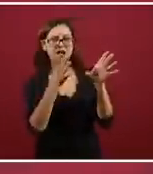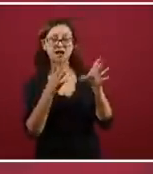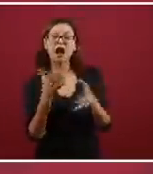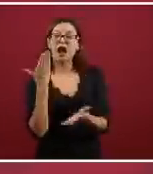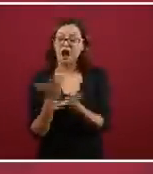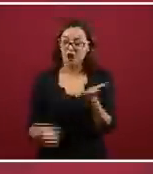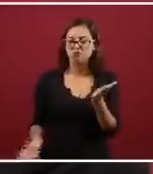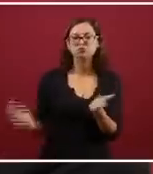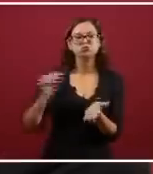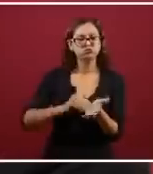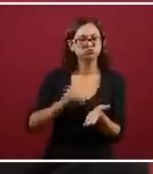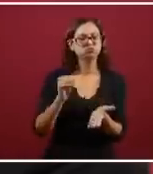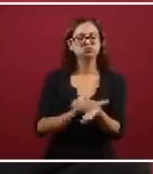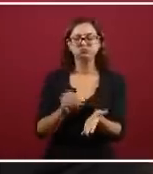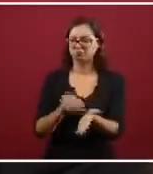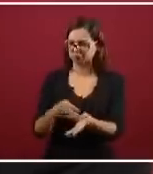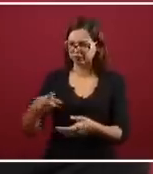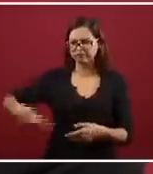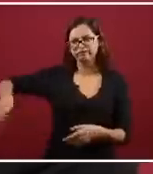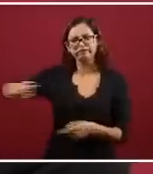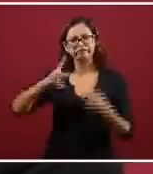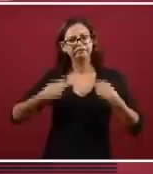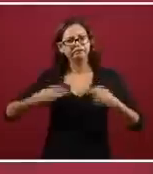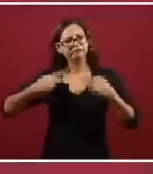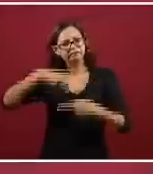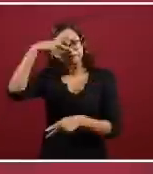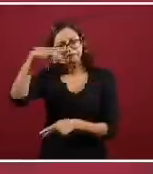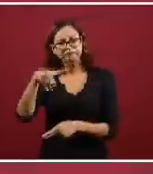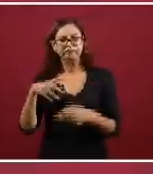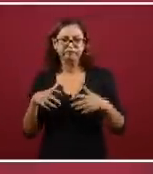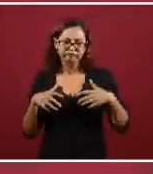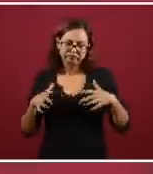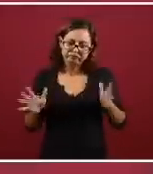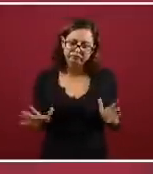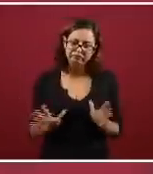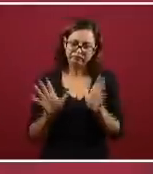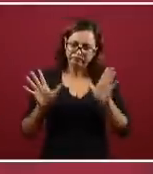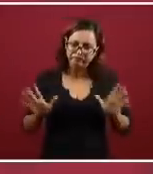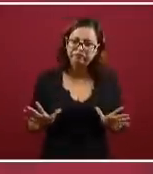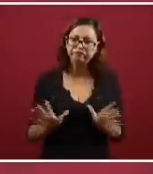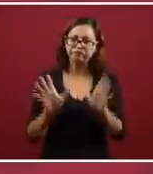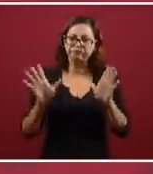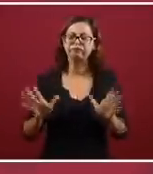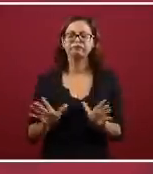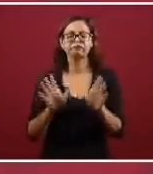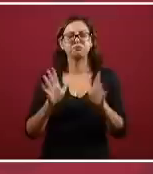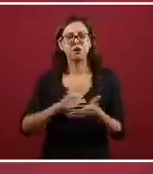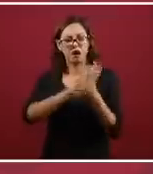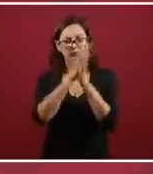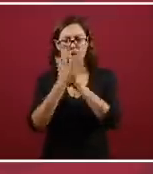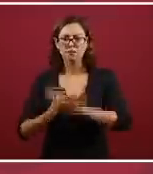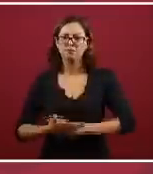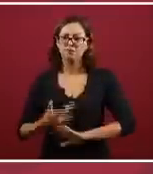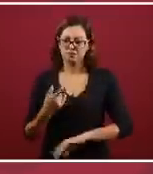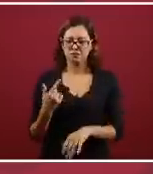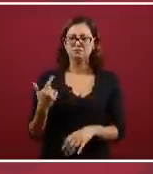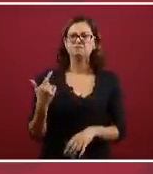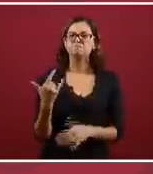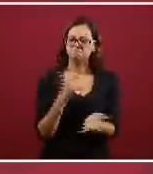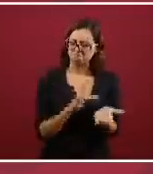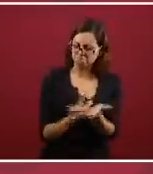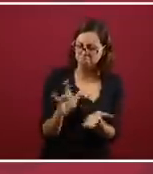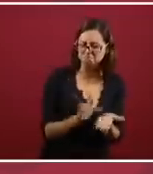mexicanos impulsando los cambios. Tenemos ese apoyo, ese